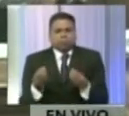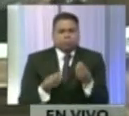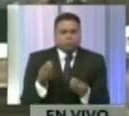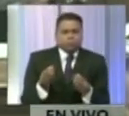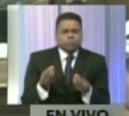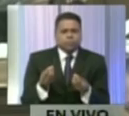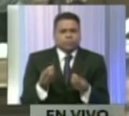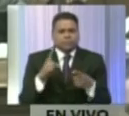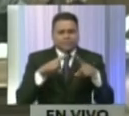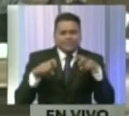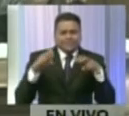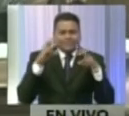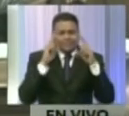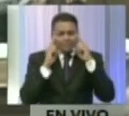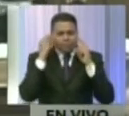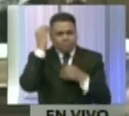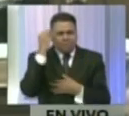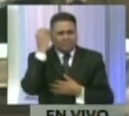¿entiendes?